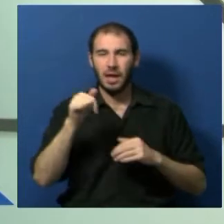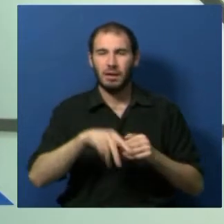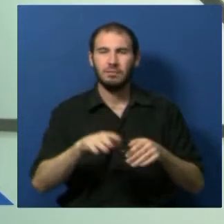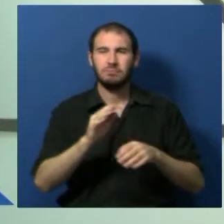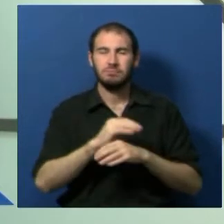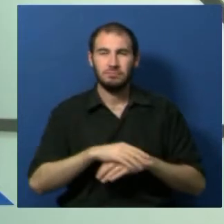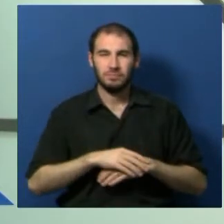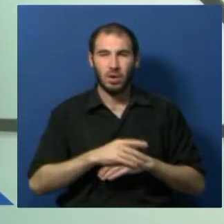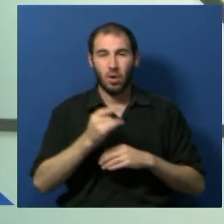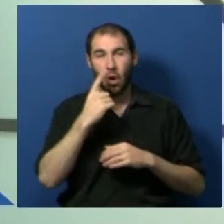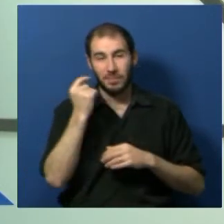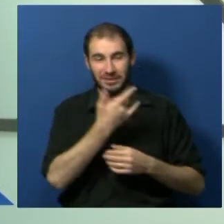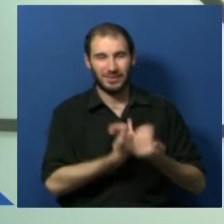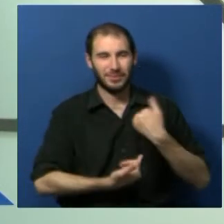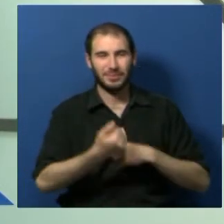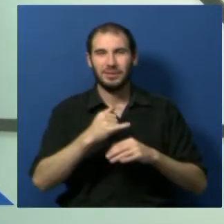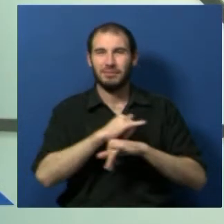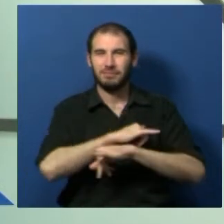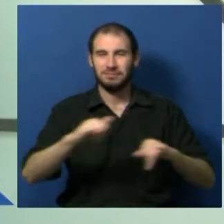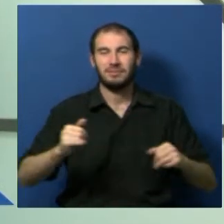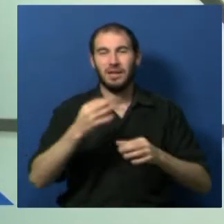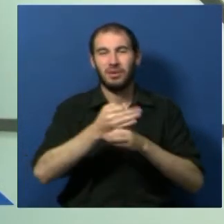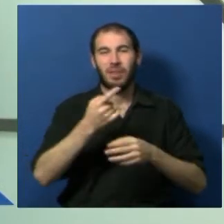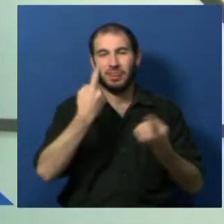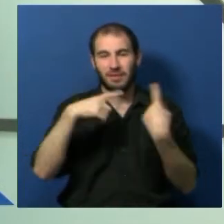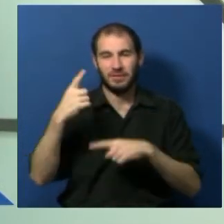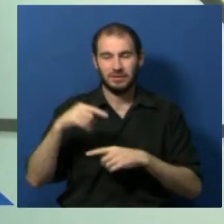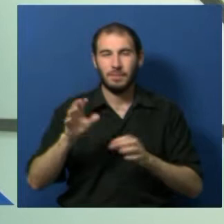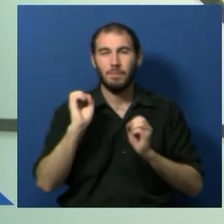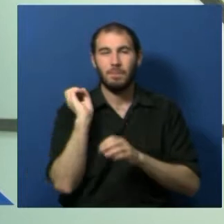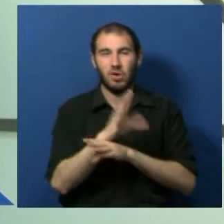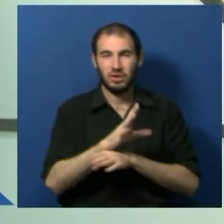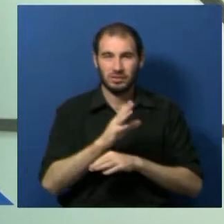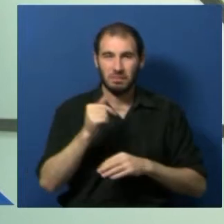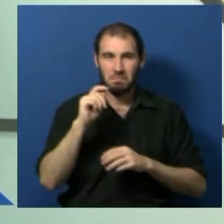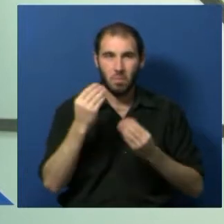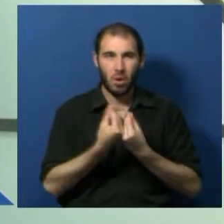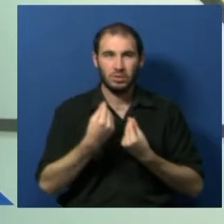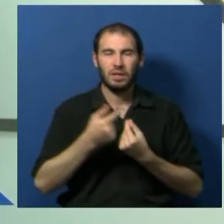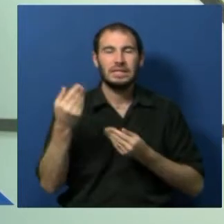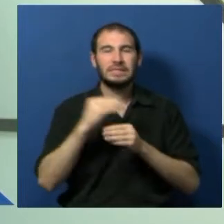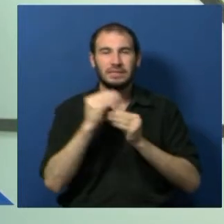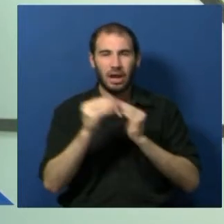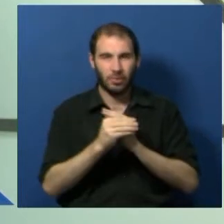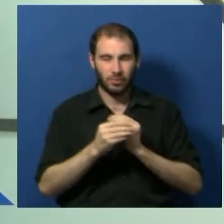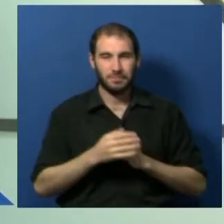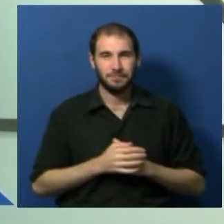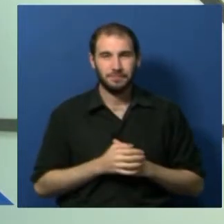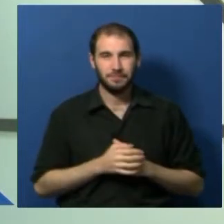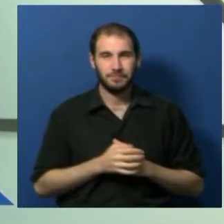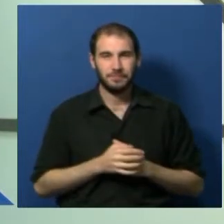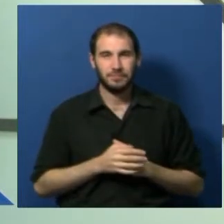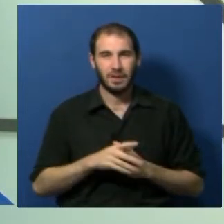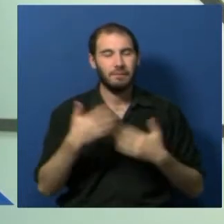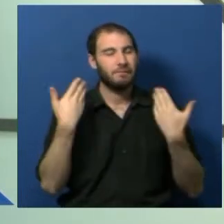y Ulises mismo lo está llevando a distintos colegios y se ha proyectado, la verdad, que mucho. Ya lo saludo, Ulises, y